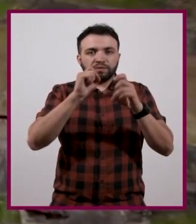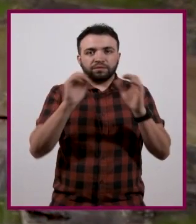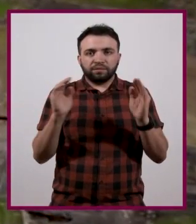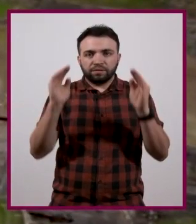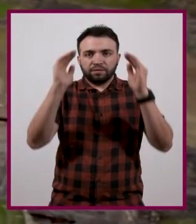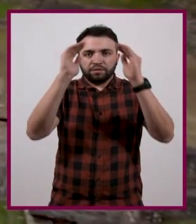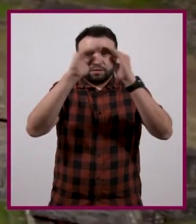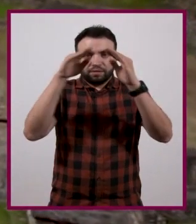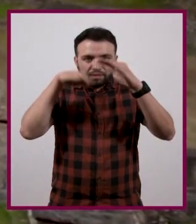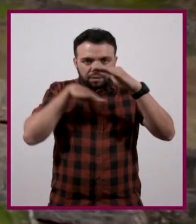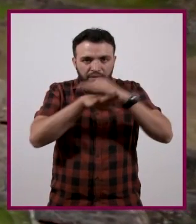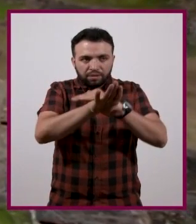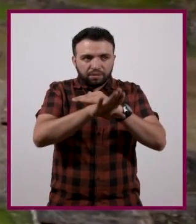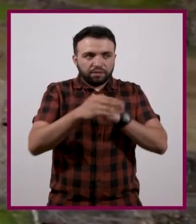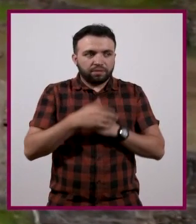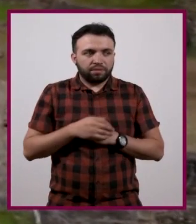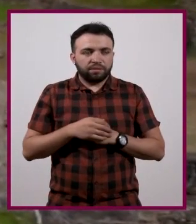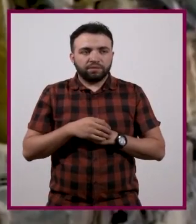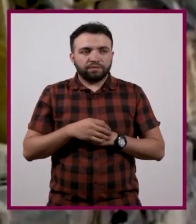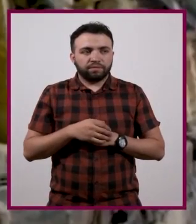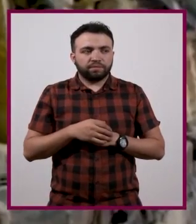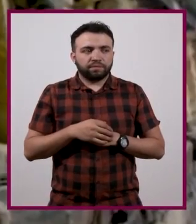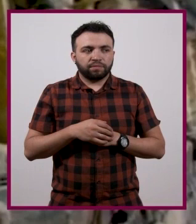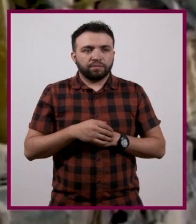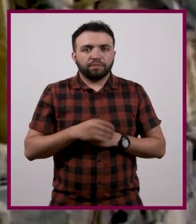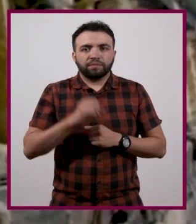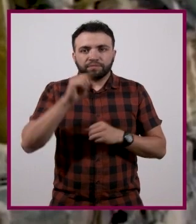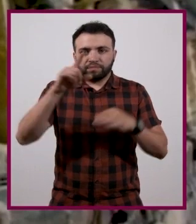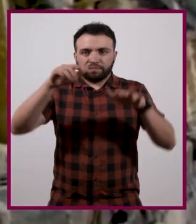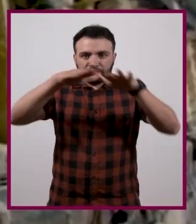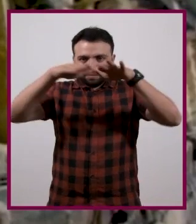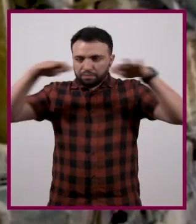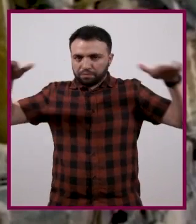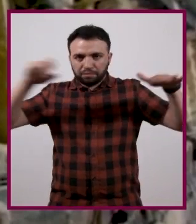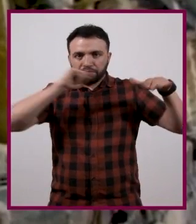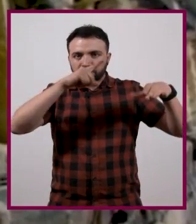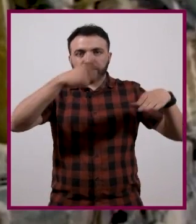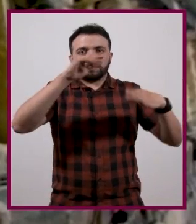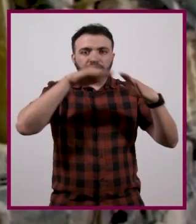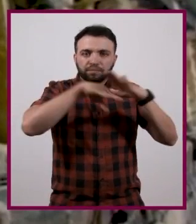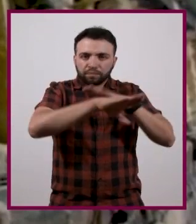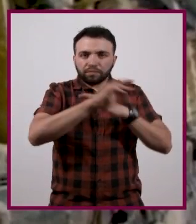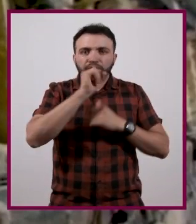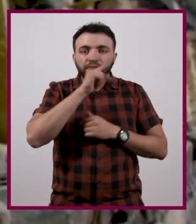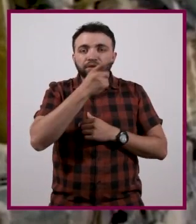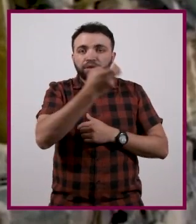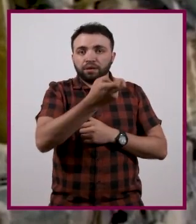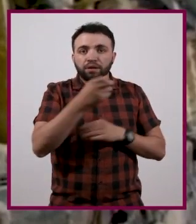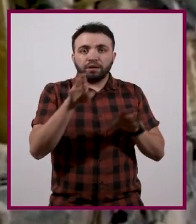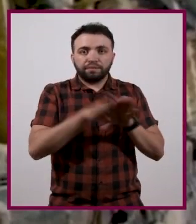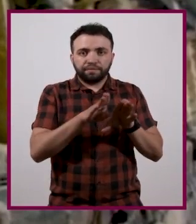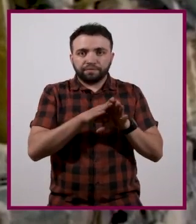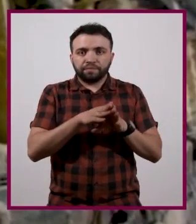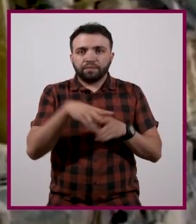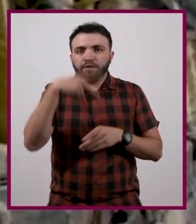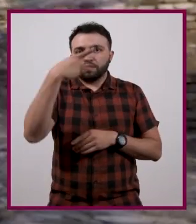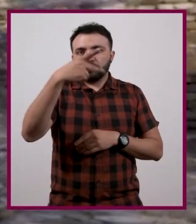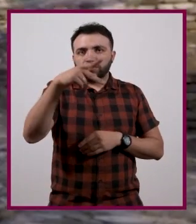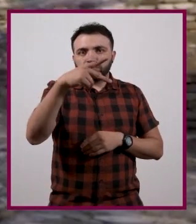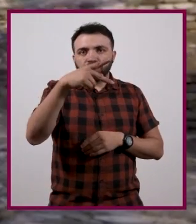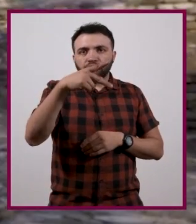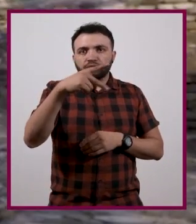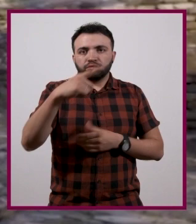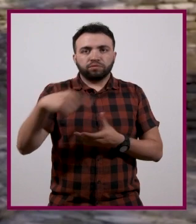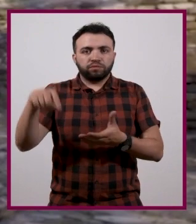Las cornisas y los nichos se convierten en esta parte de la costa del